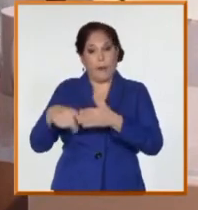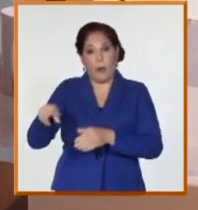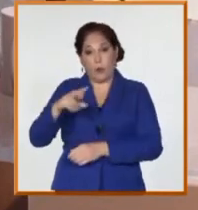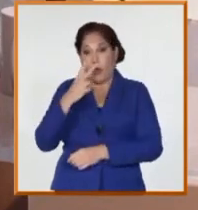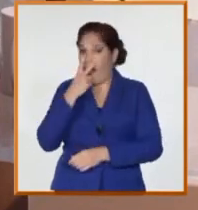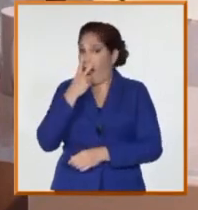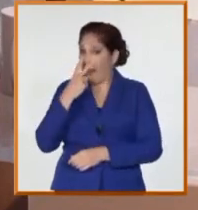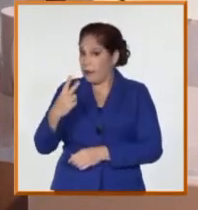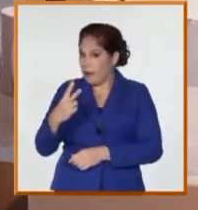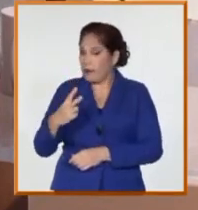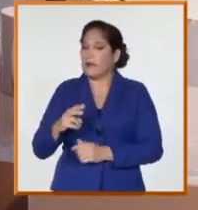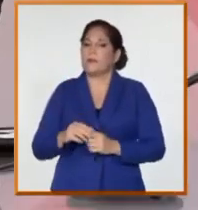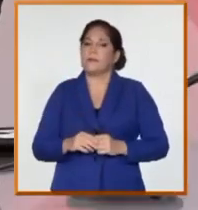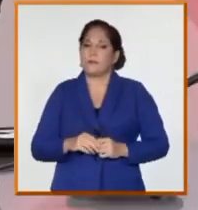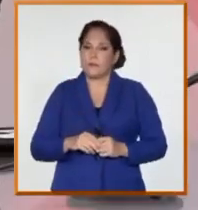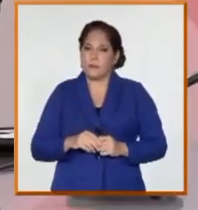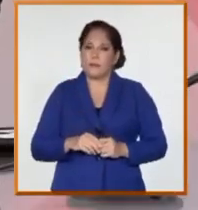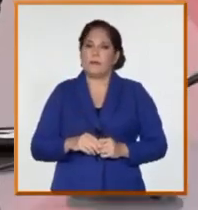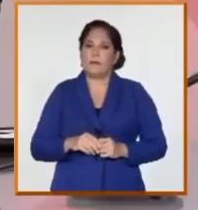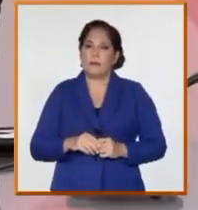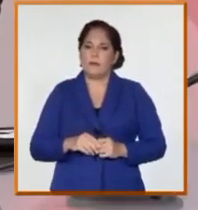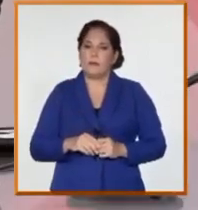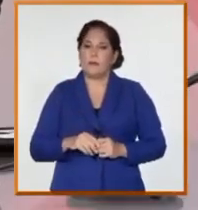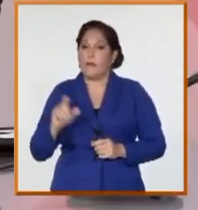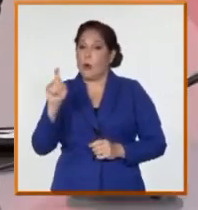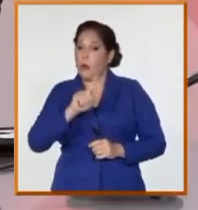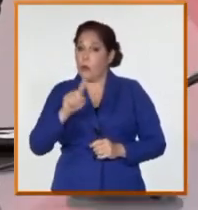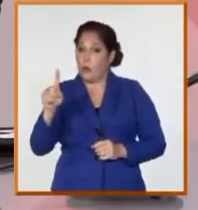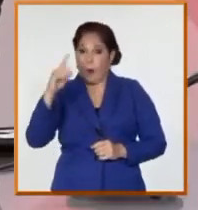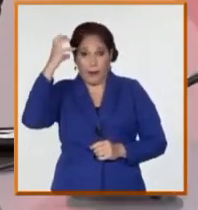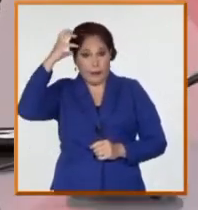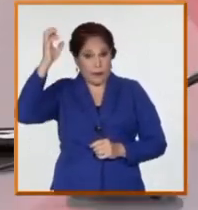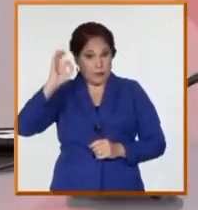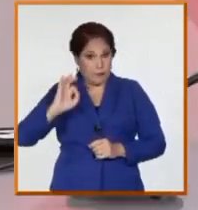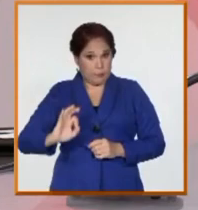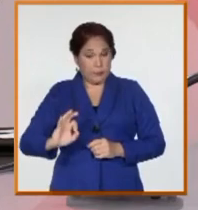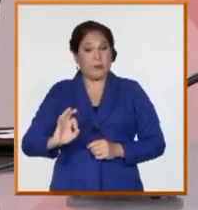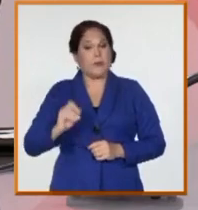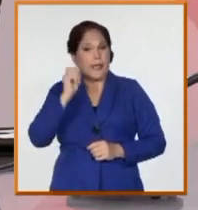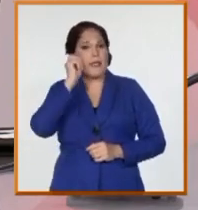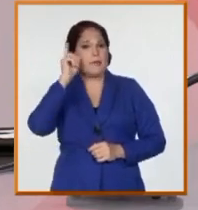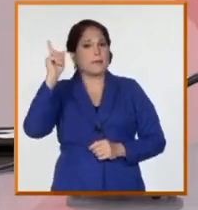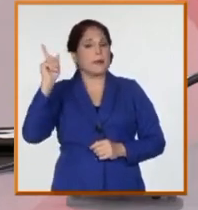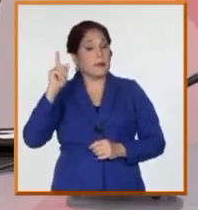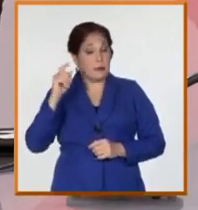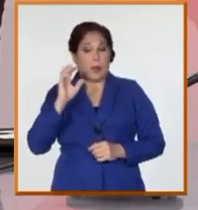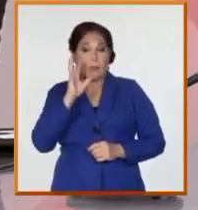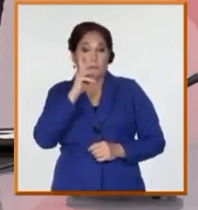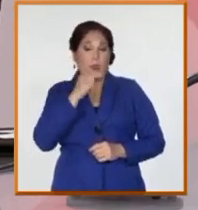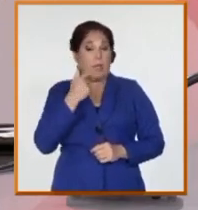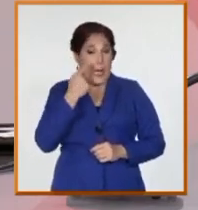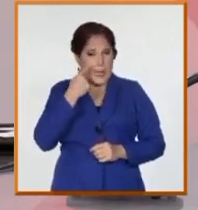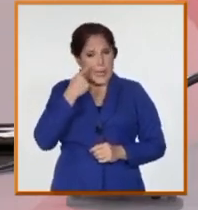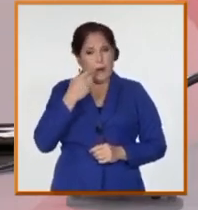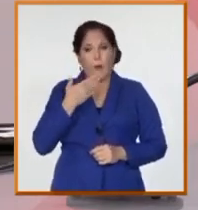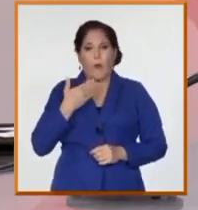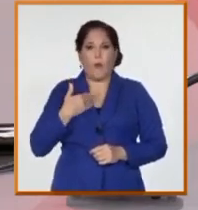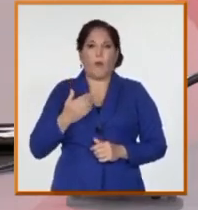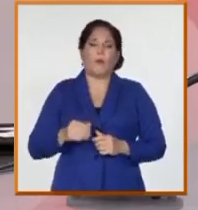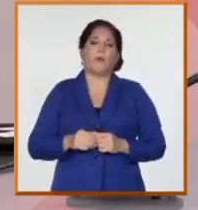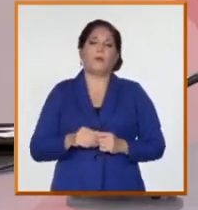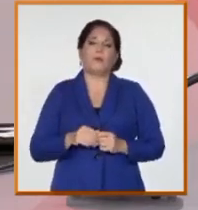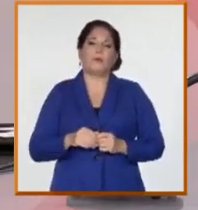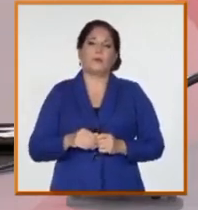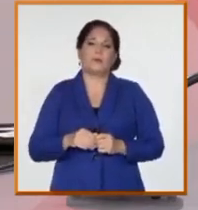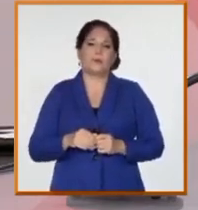en forma de gestión cliente fue una gestión no Estatal que tiene una experiencia interesante que me gustaría ver que veamos reportajes y nos